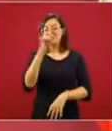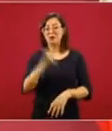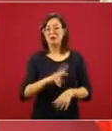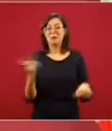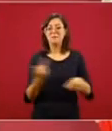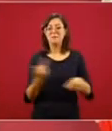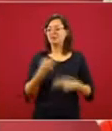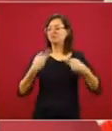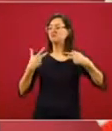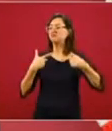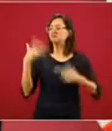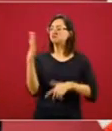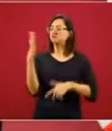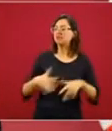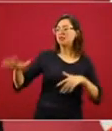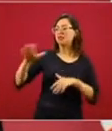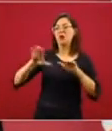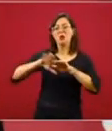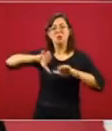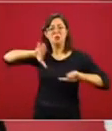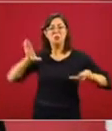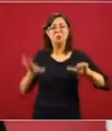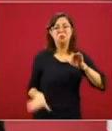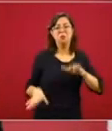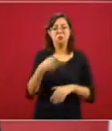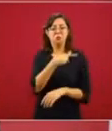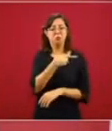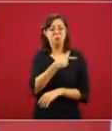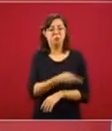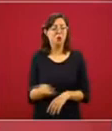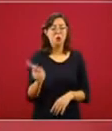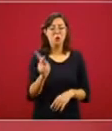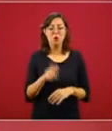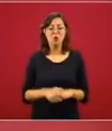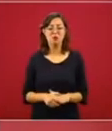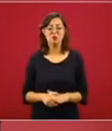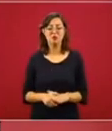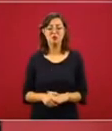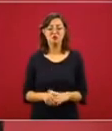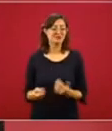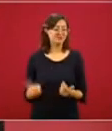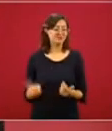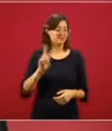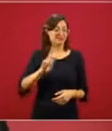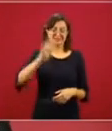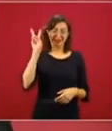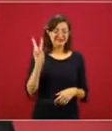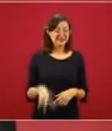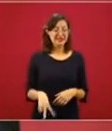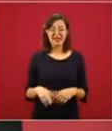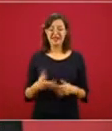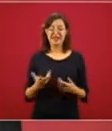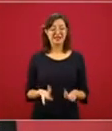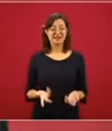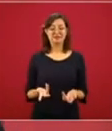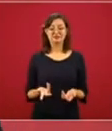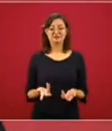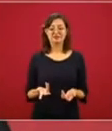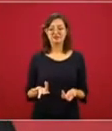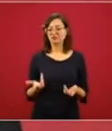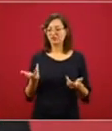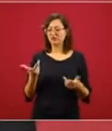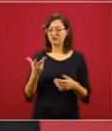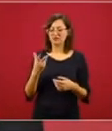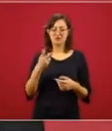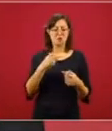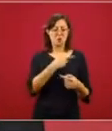pobreza. La causa principal de la desigualdad, de la pobreza, inclusive de la violencia